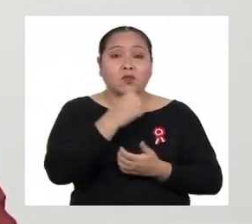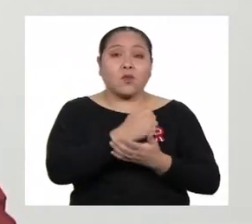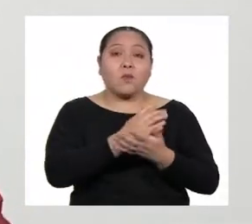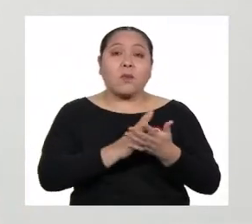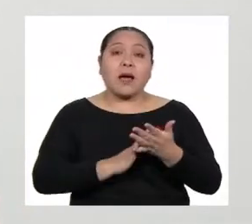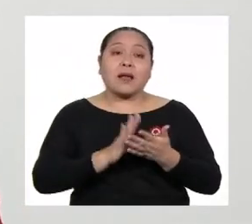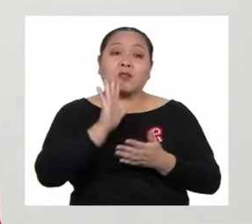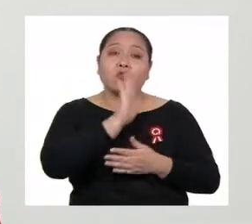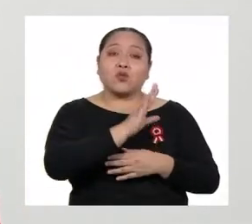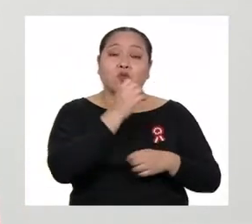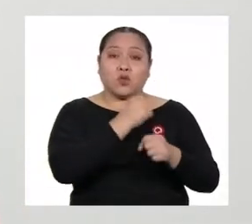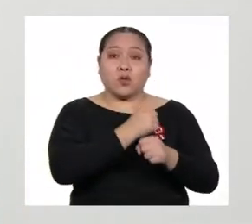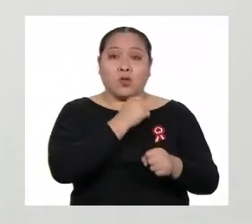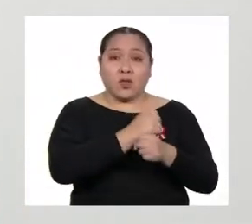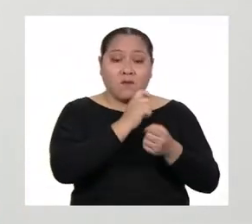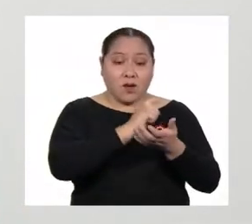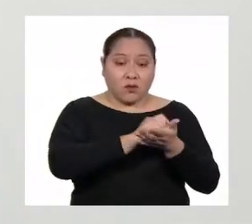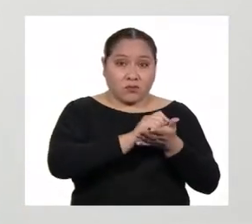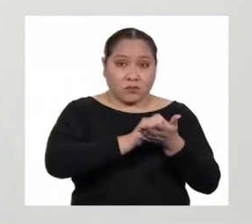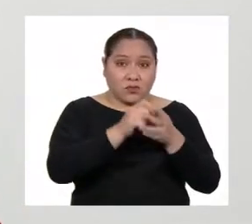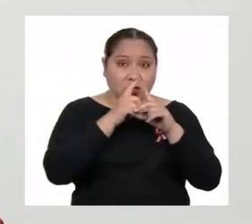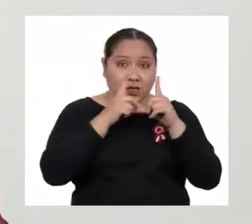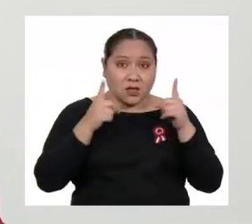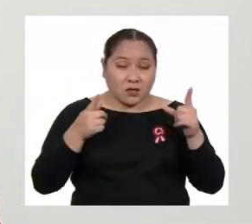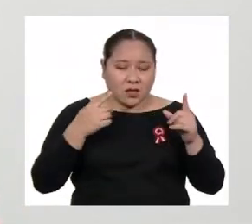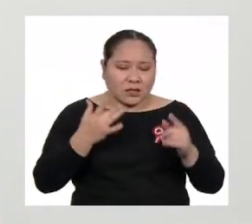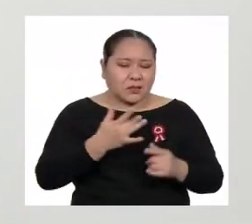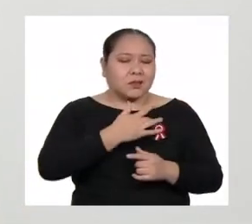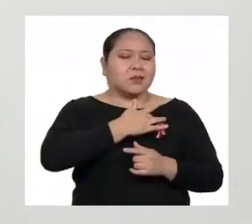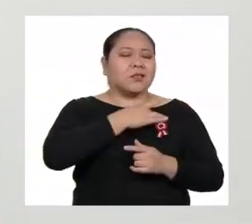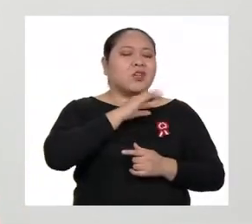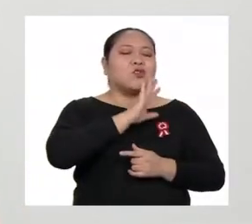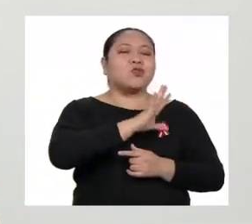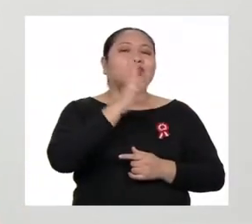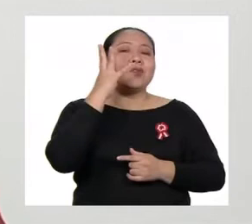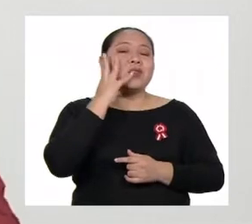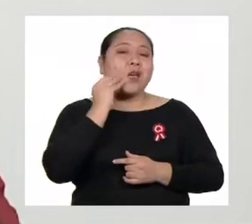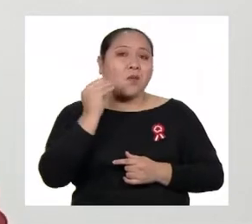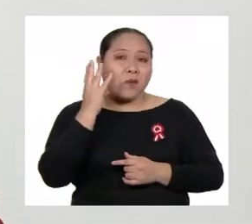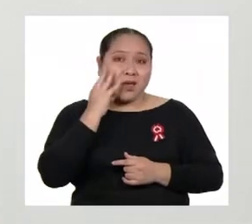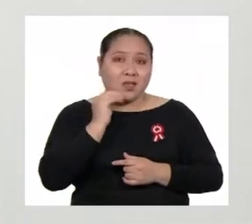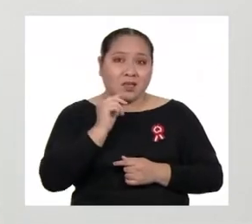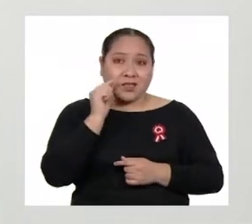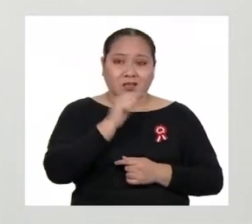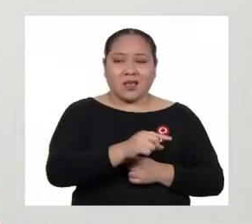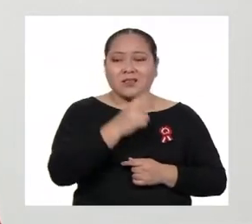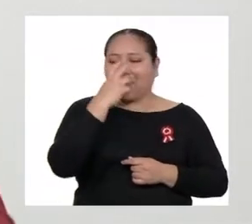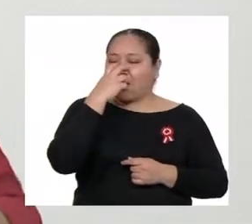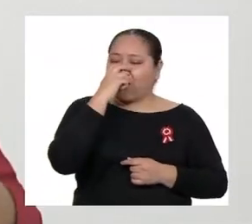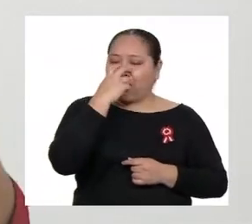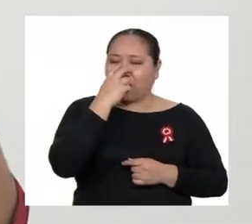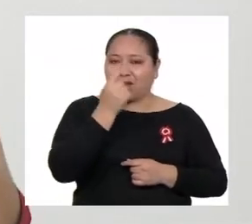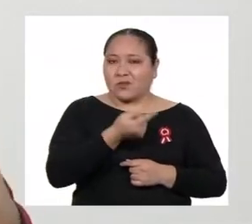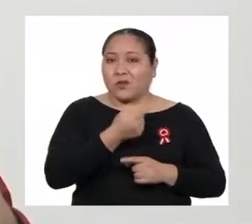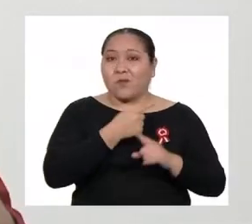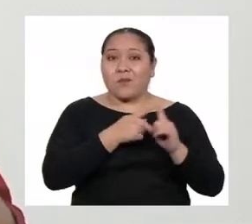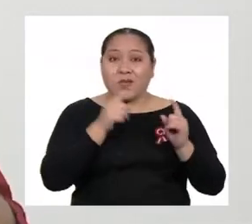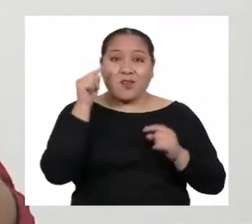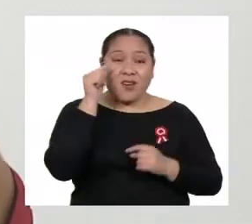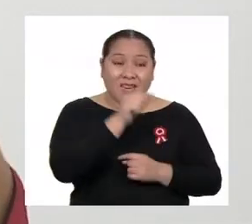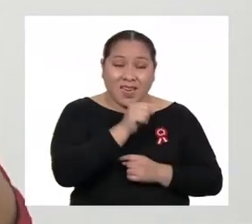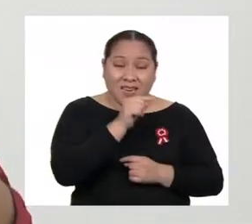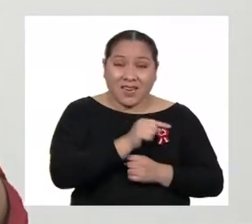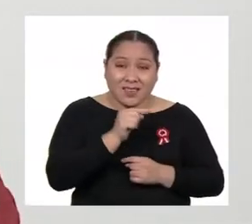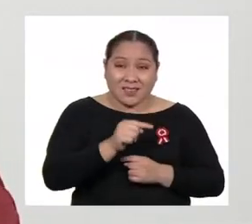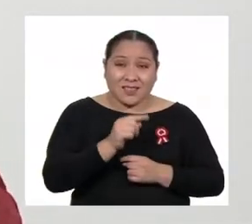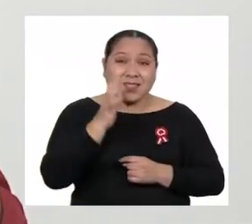su trabajo literario está marcado por esas experiencias y es curioso, pero es a través de